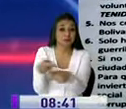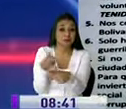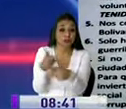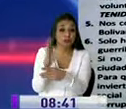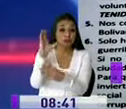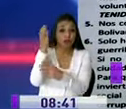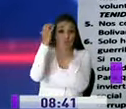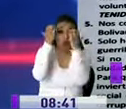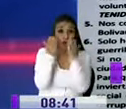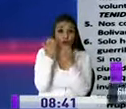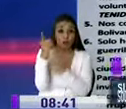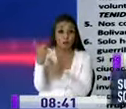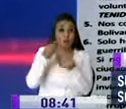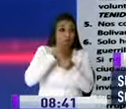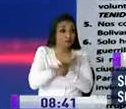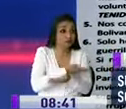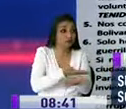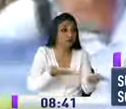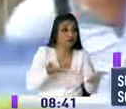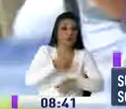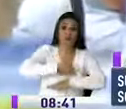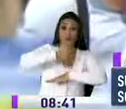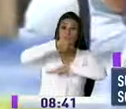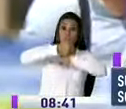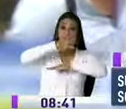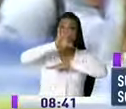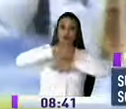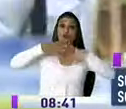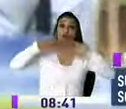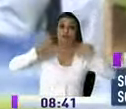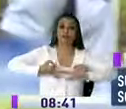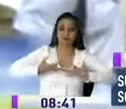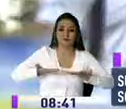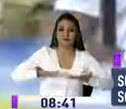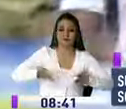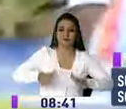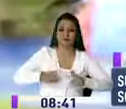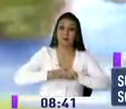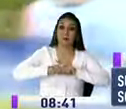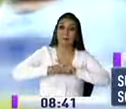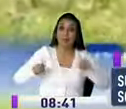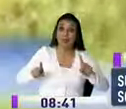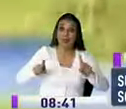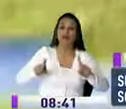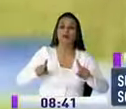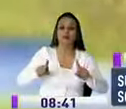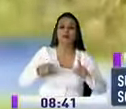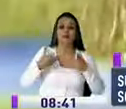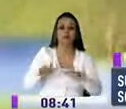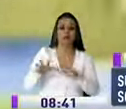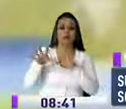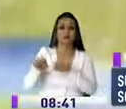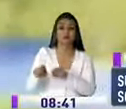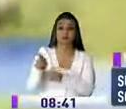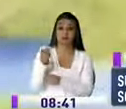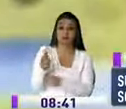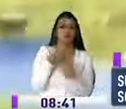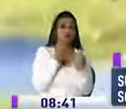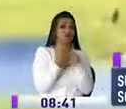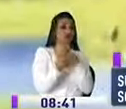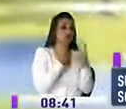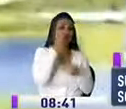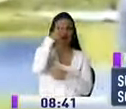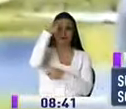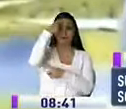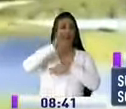cuya veracidad no ha sido confirmada por las autoridades ecuatorianas, afirma que esta organización ha tenido desde el principio la voluntad de dialogar con el